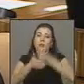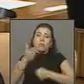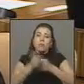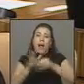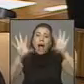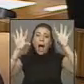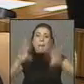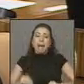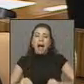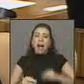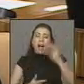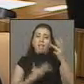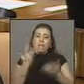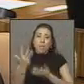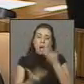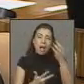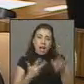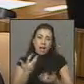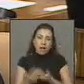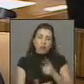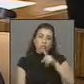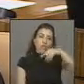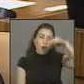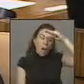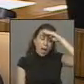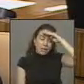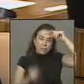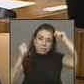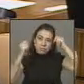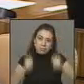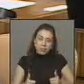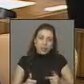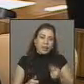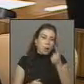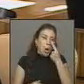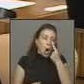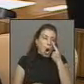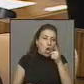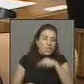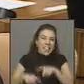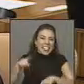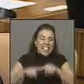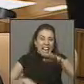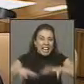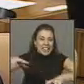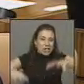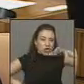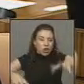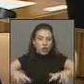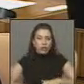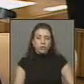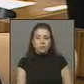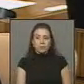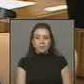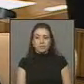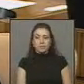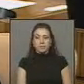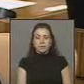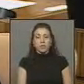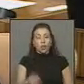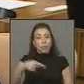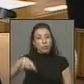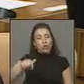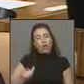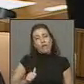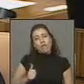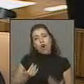fuego, con la capacidad, experiencia y conocimiento del territorio de que disponen. A ellos, por su enorme